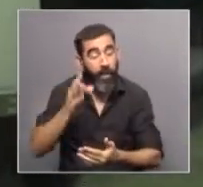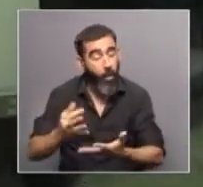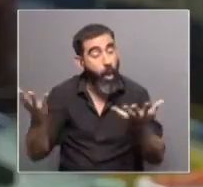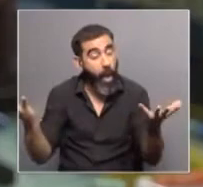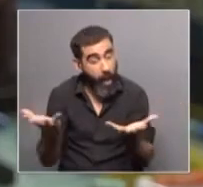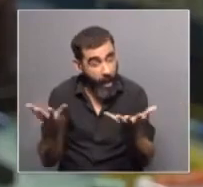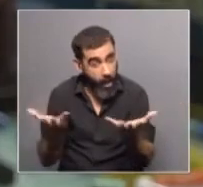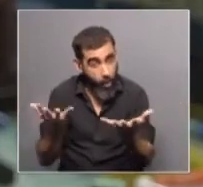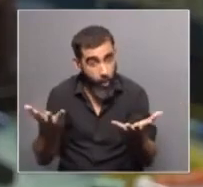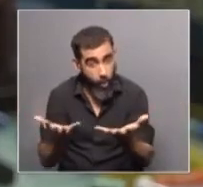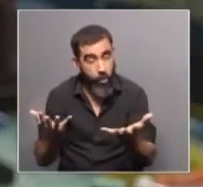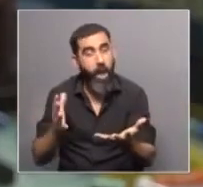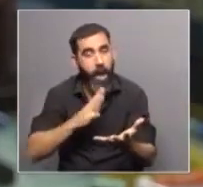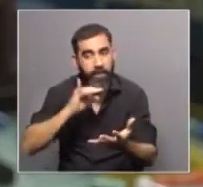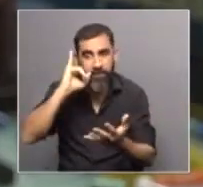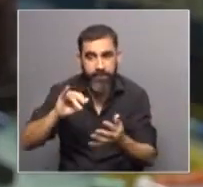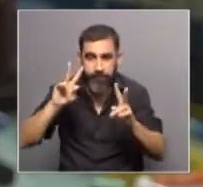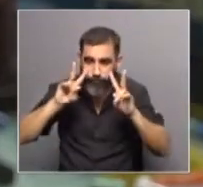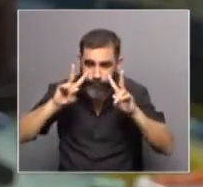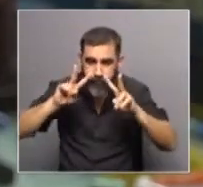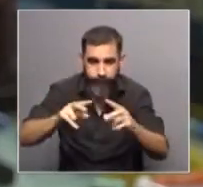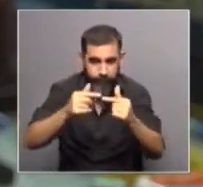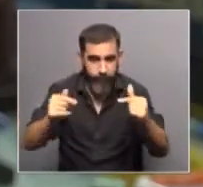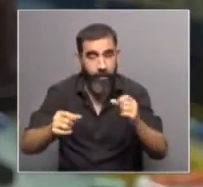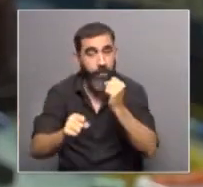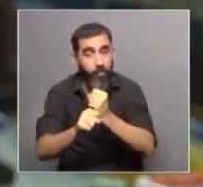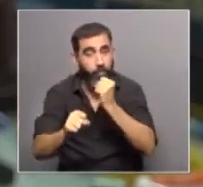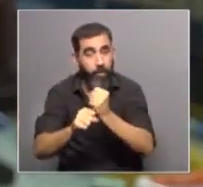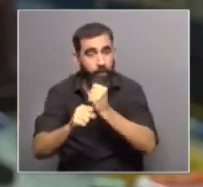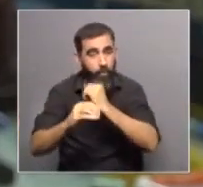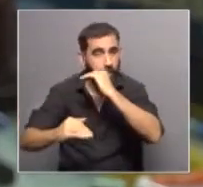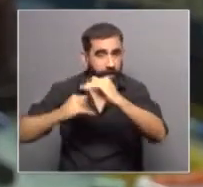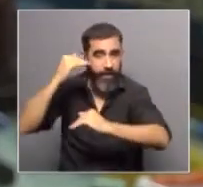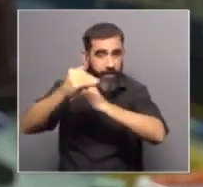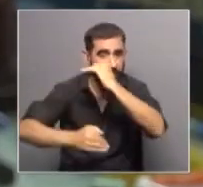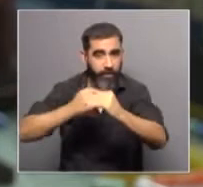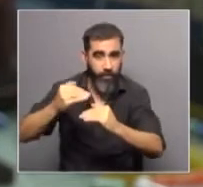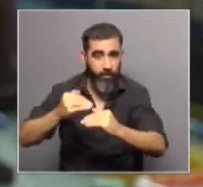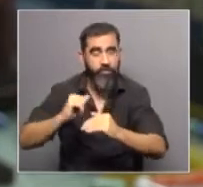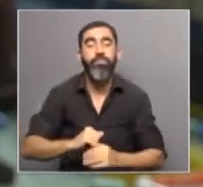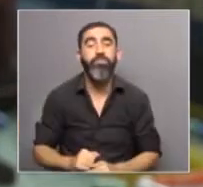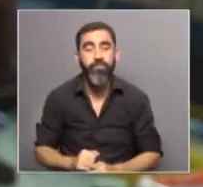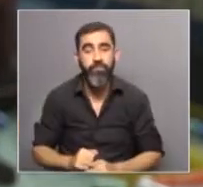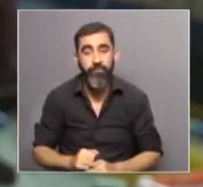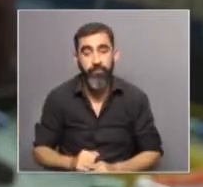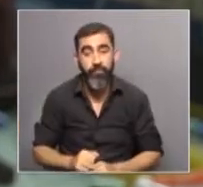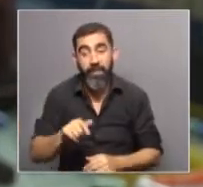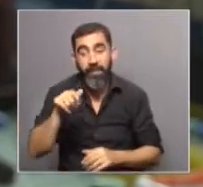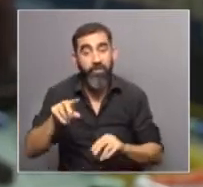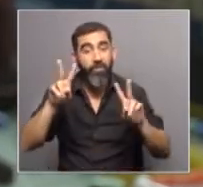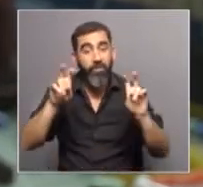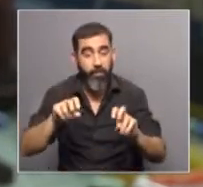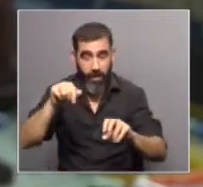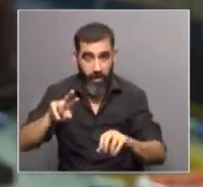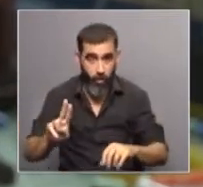ahora puso el foco en un trabajo que se está desarrollando a pesar de los pesares. Eso es lo que es dentro de